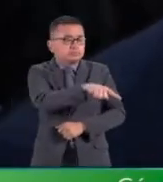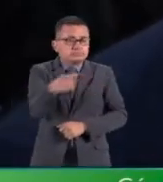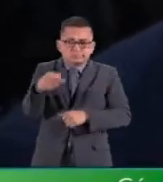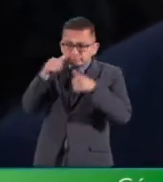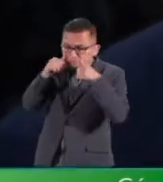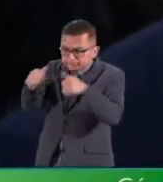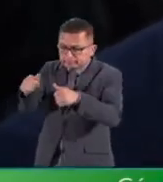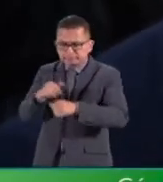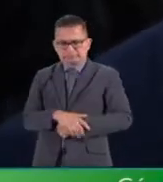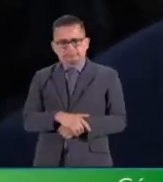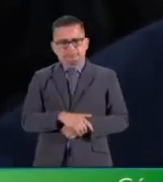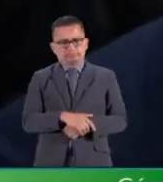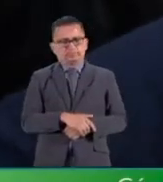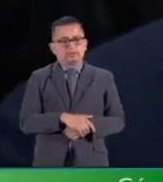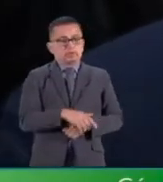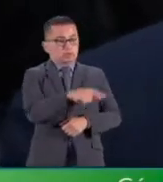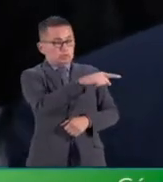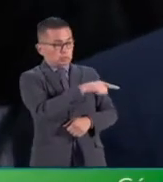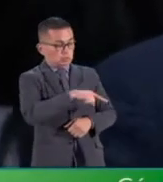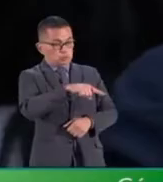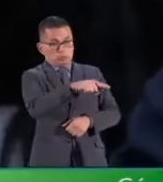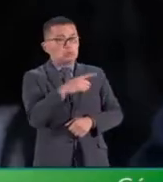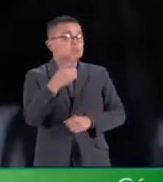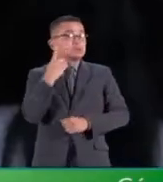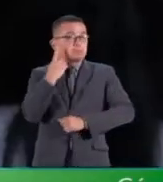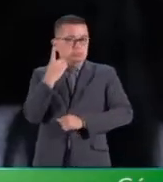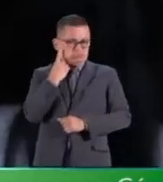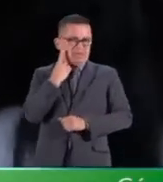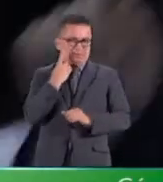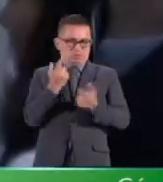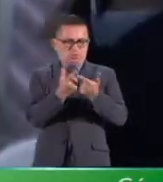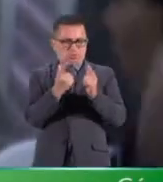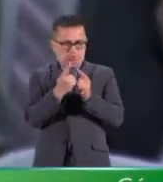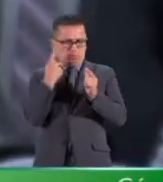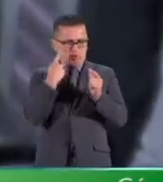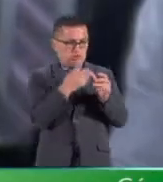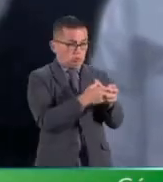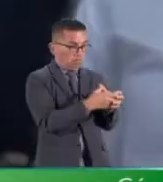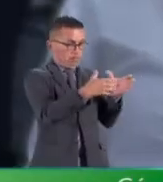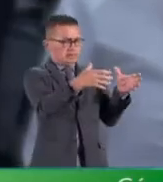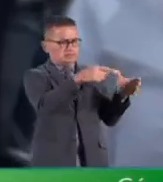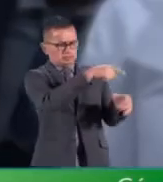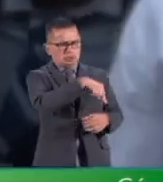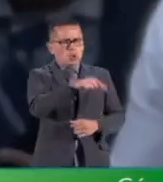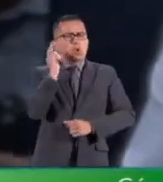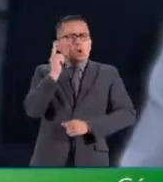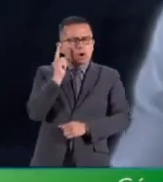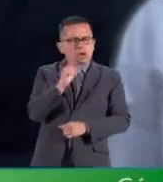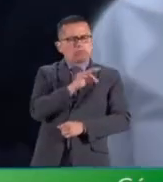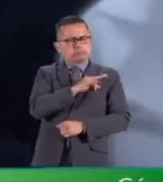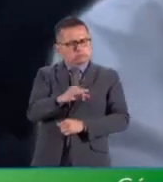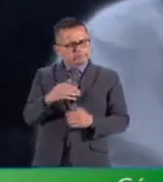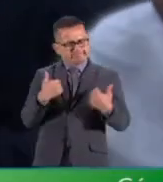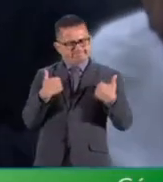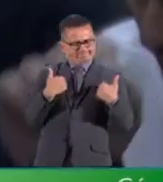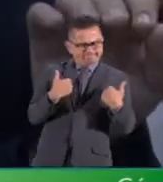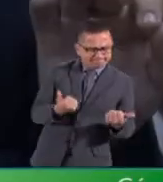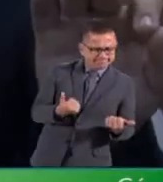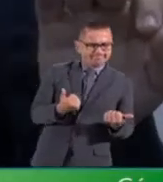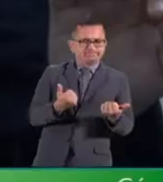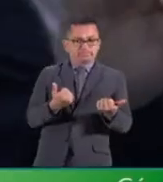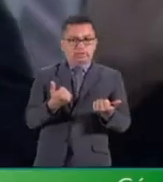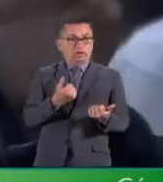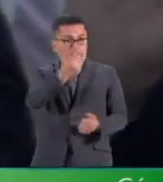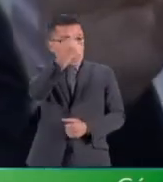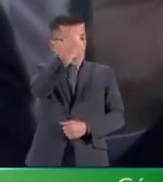están dispuestos a entrar en razón y que pueden hacer algo más que los que les han dicho desde el poder.